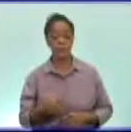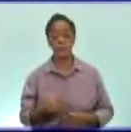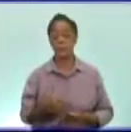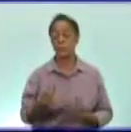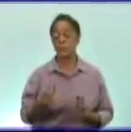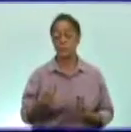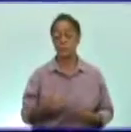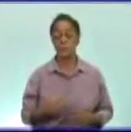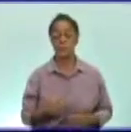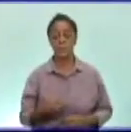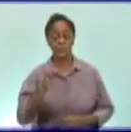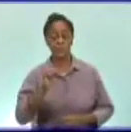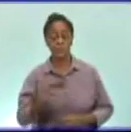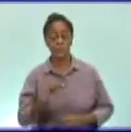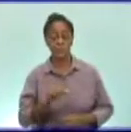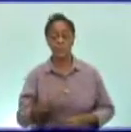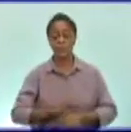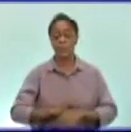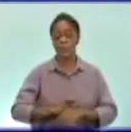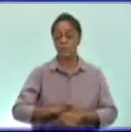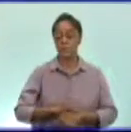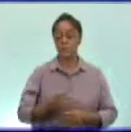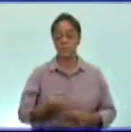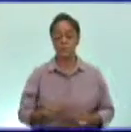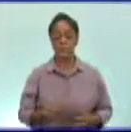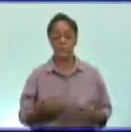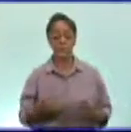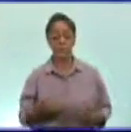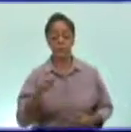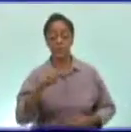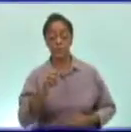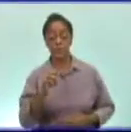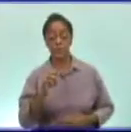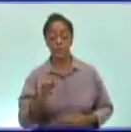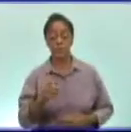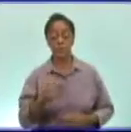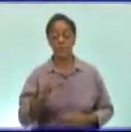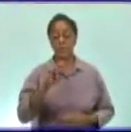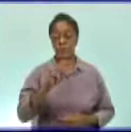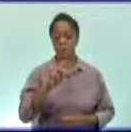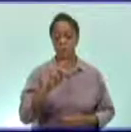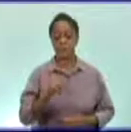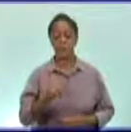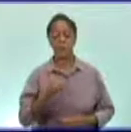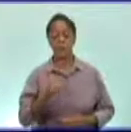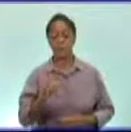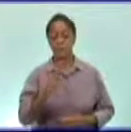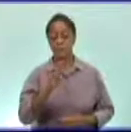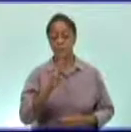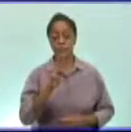son perjudiciales y causan enfermedades como el cólera, el tifus o la bronquitis.